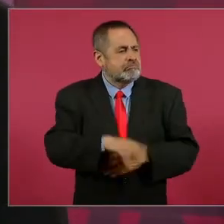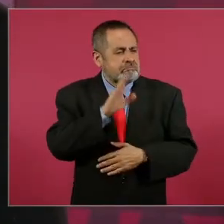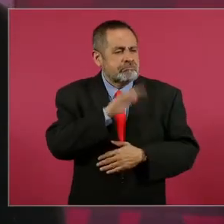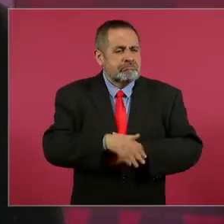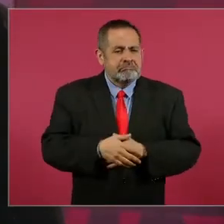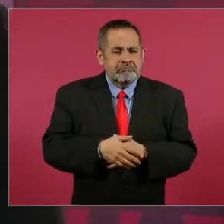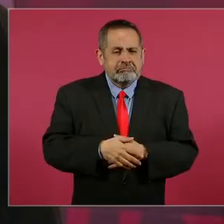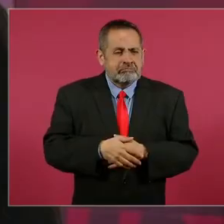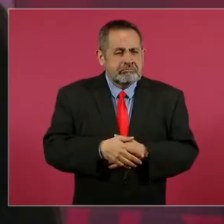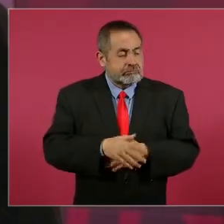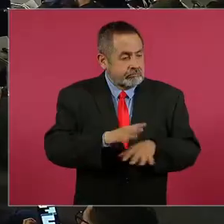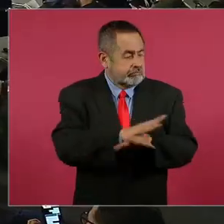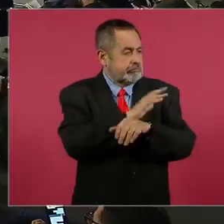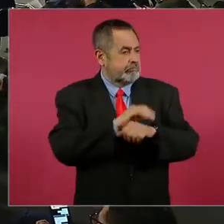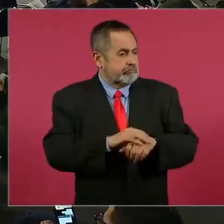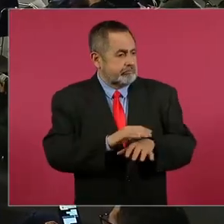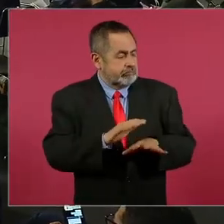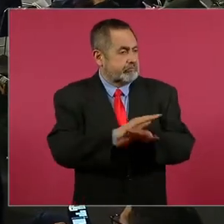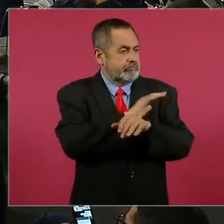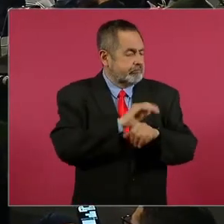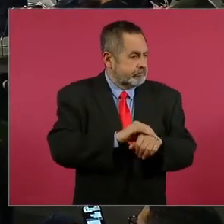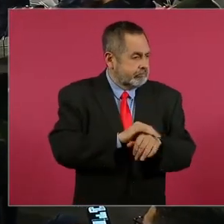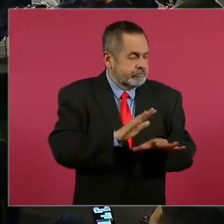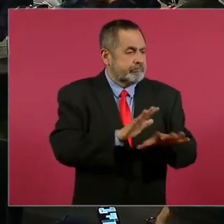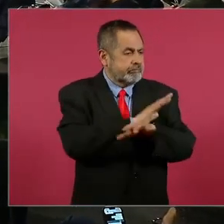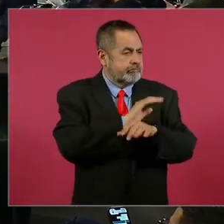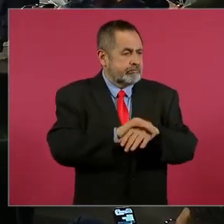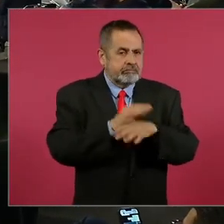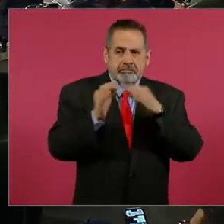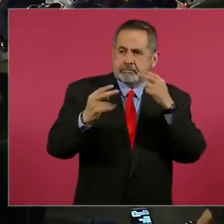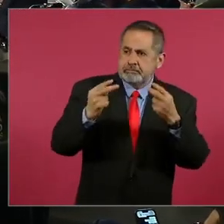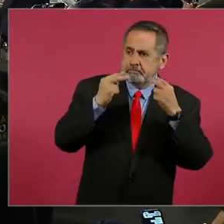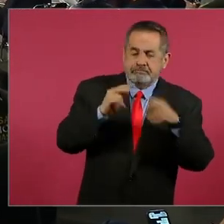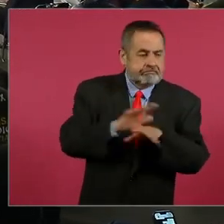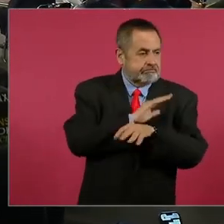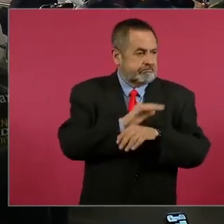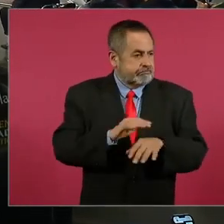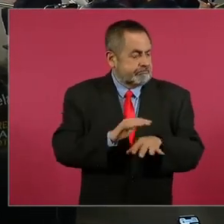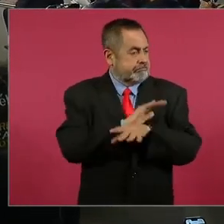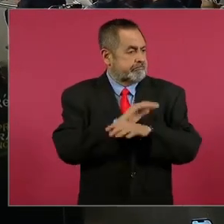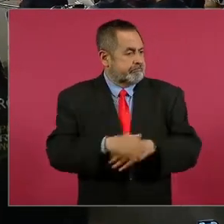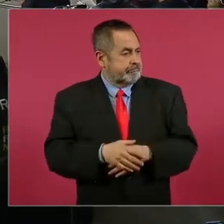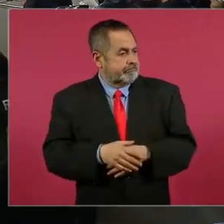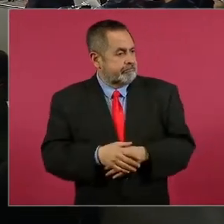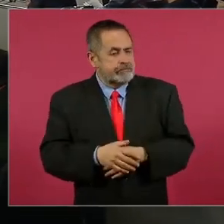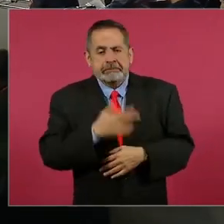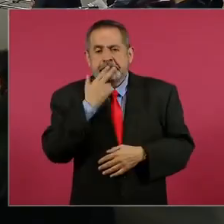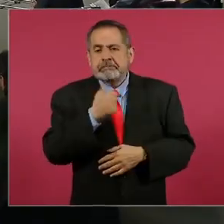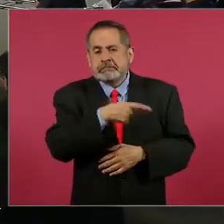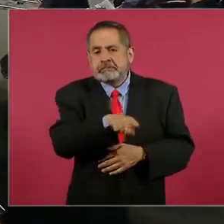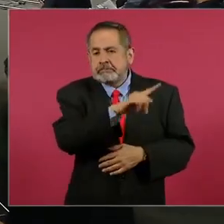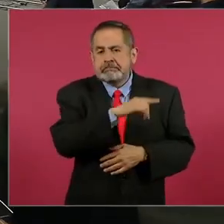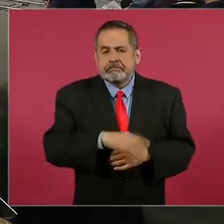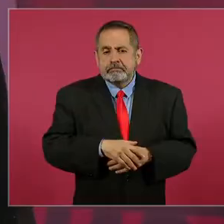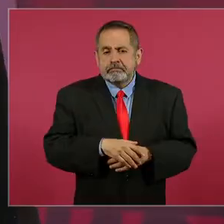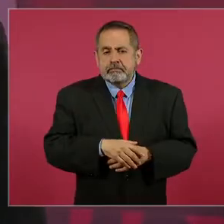Están cambiando y cambiando y cambiando de publicistas, pero contratan a otros